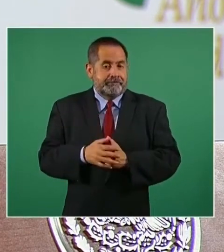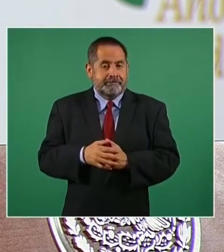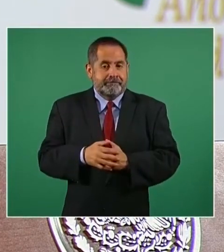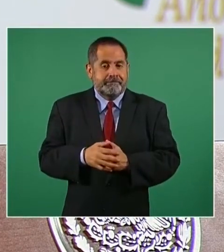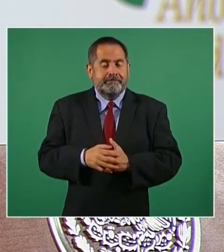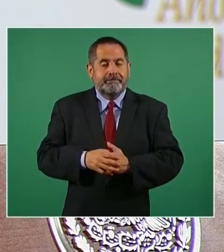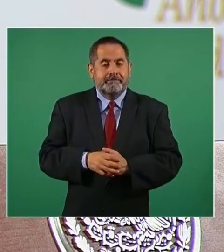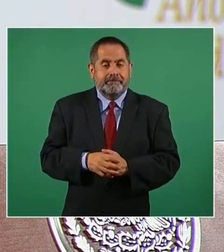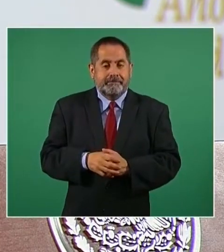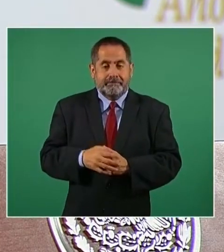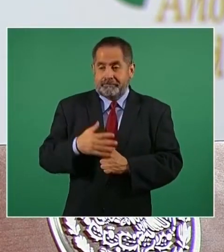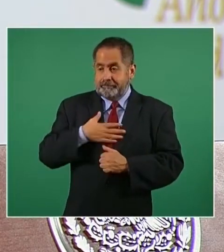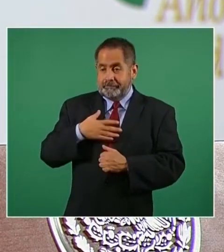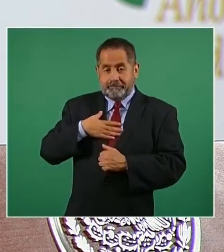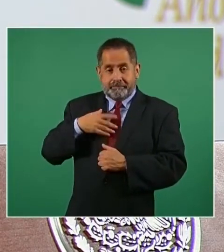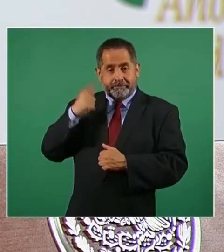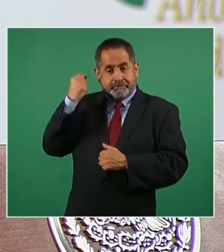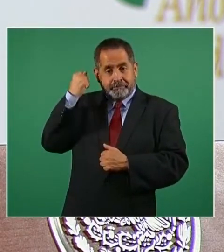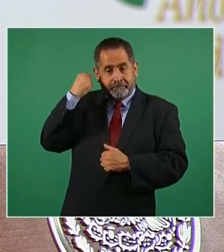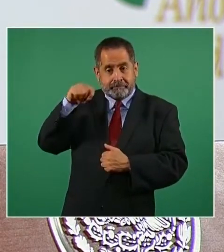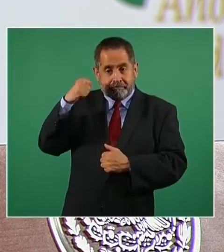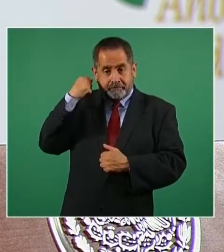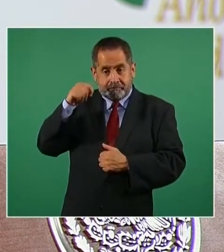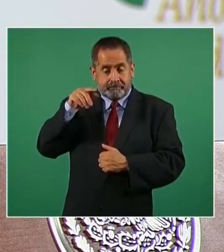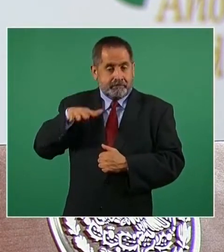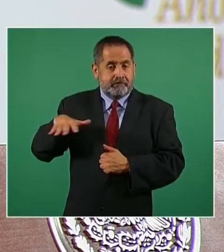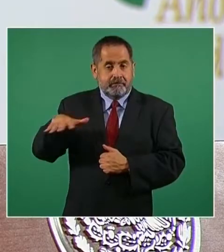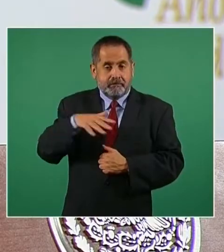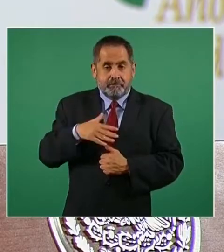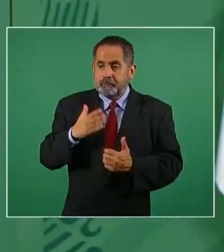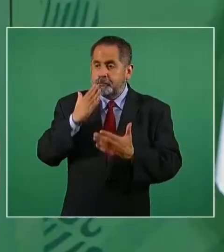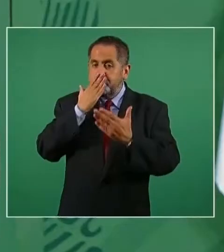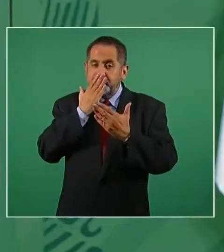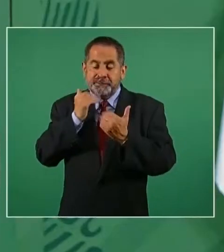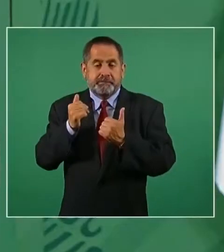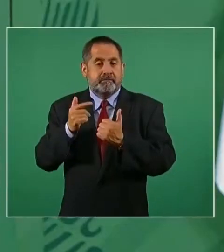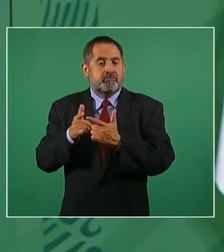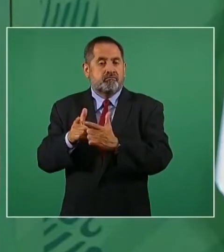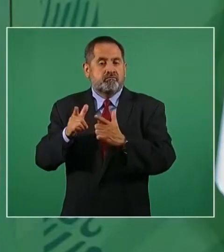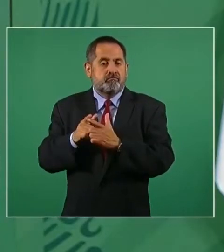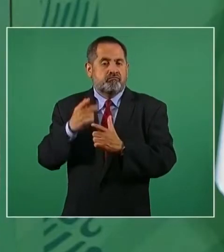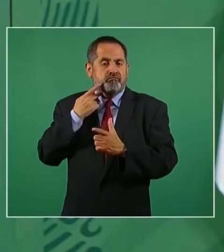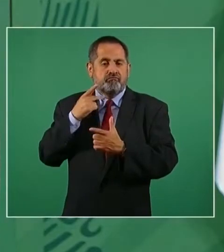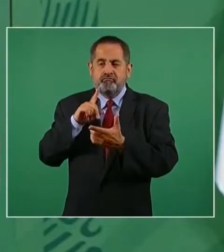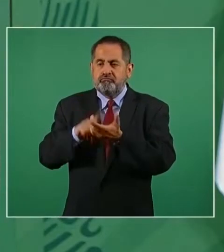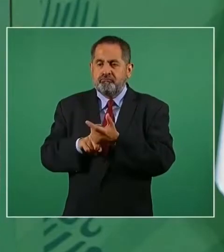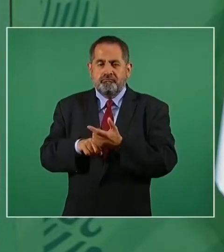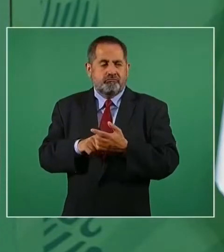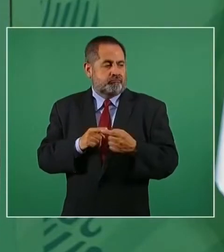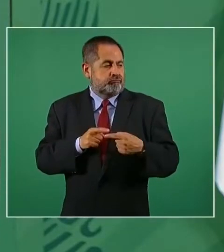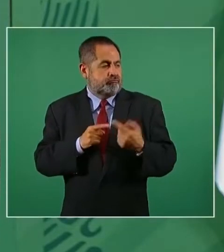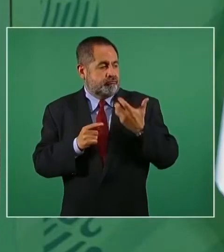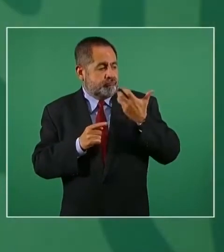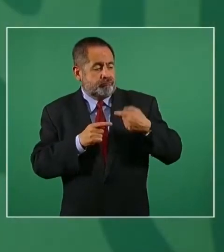no tiene fuerza política el conservadurismo.